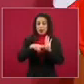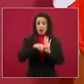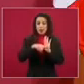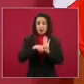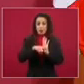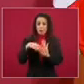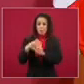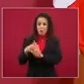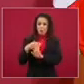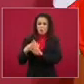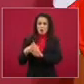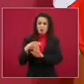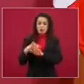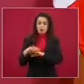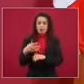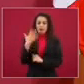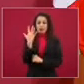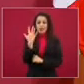10.